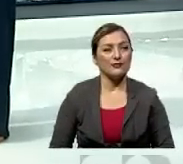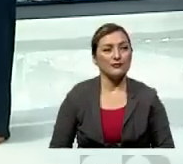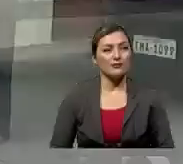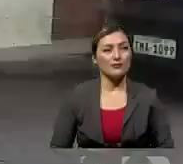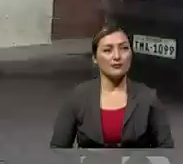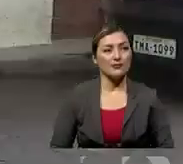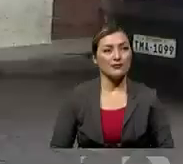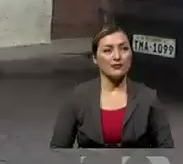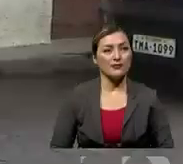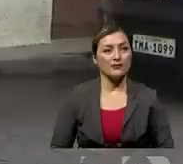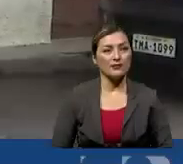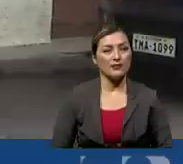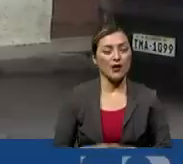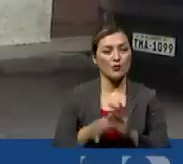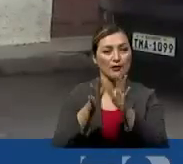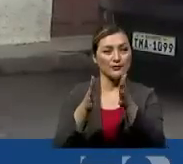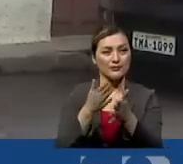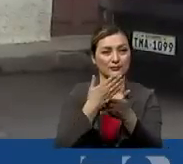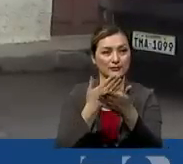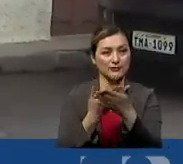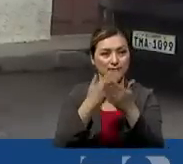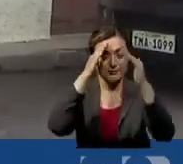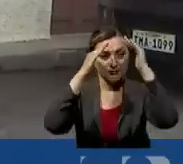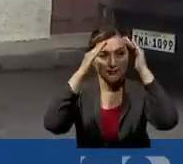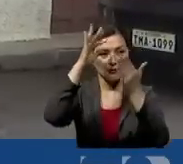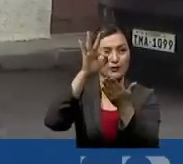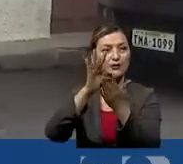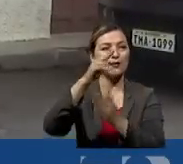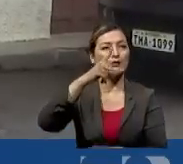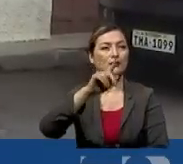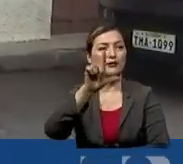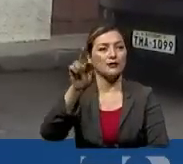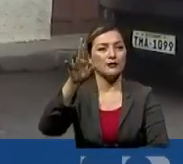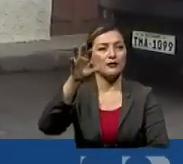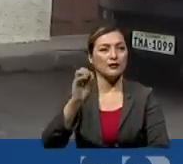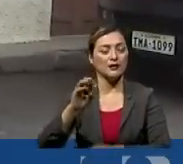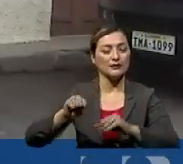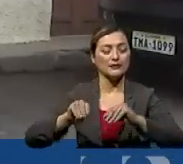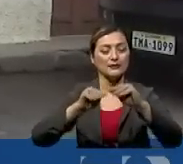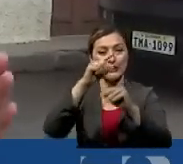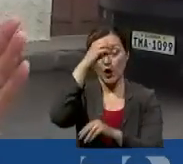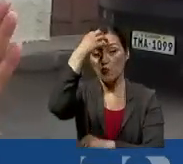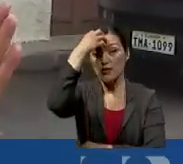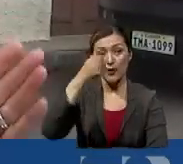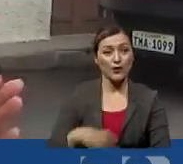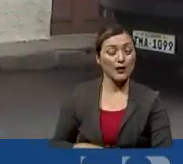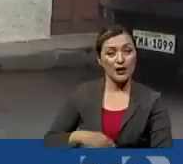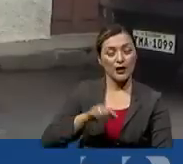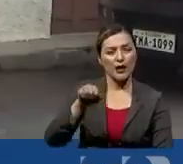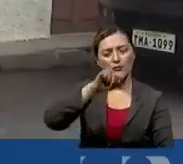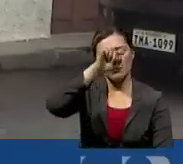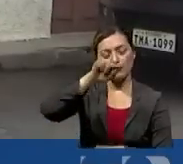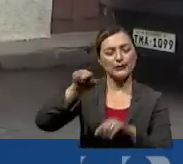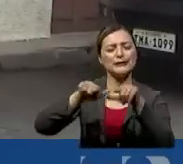Gracias, compañeros. En estudios, en esta ocasión les saludamos desde el cantón Píllaro, la tierra de Rumiñahui. Les contamos que aquí una casa patrimonial